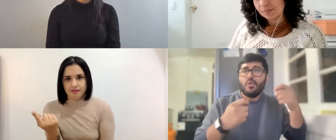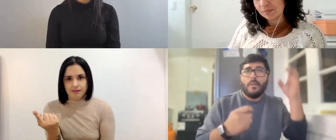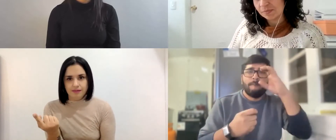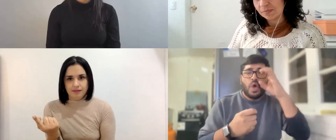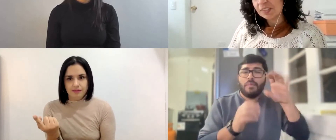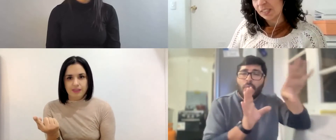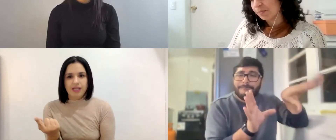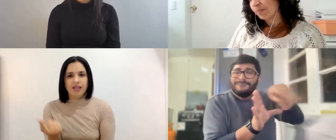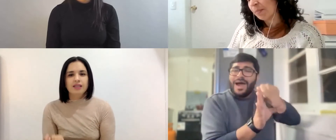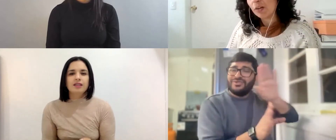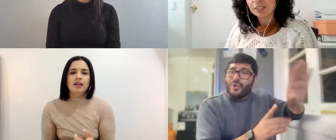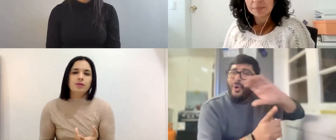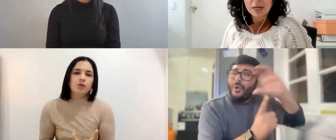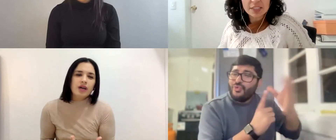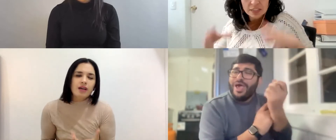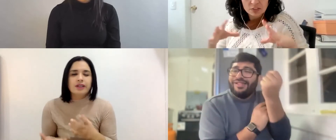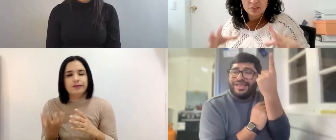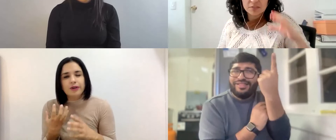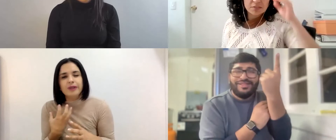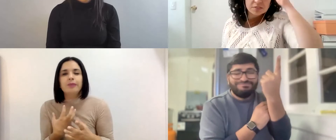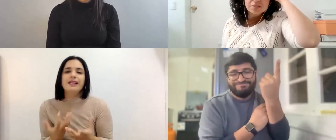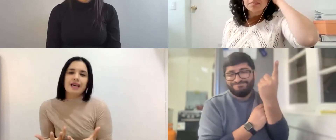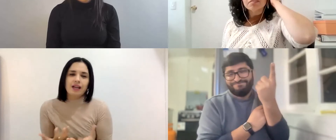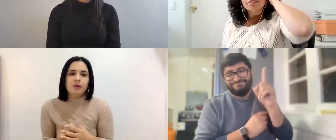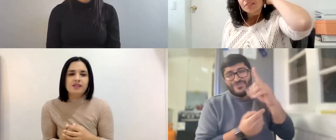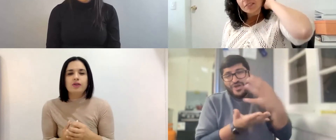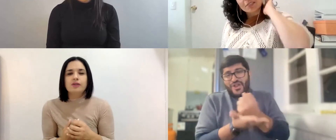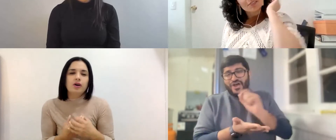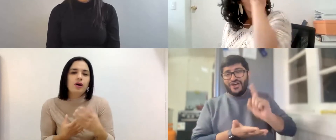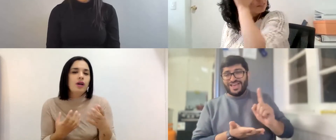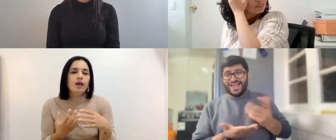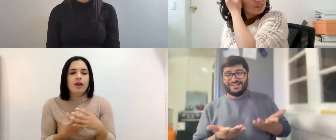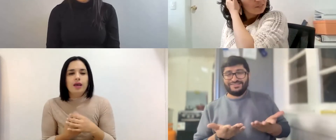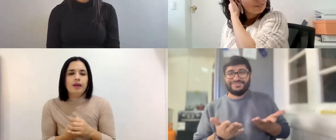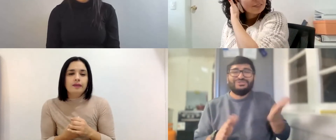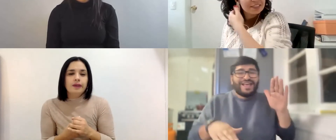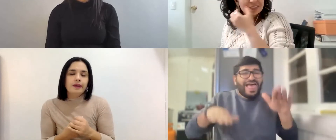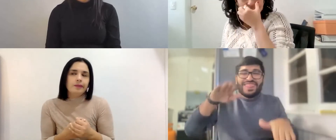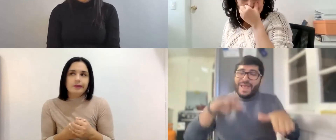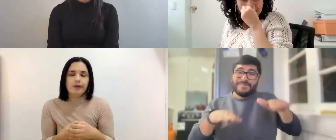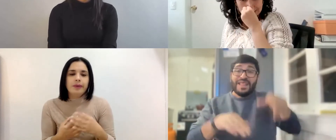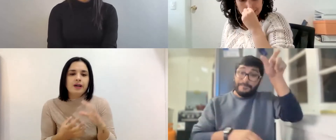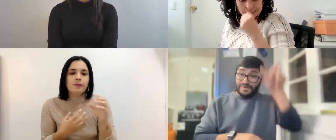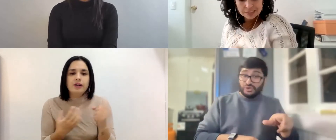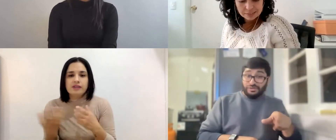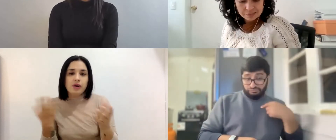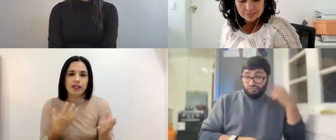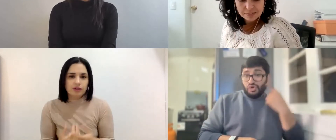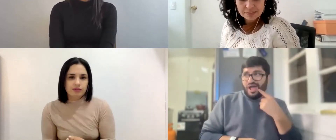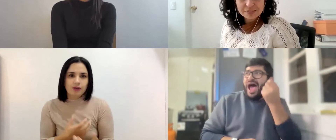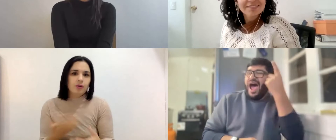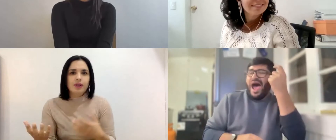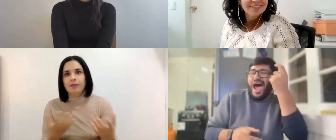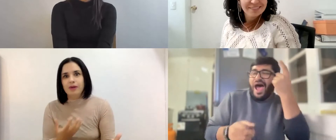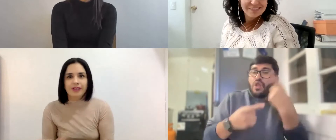señas. ¿Ya? Hay que tratar de buscar una forma de explicarla, como decir, no sé, mejor, no sé, pájaro en mano que sin